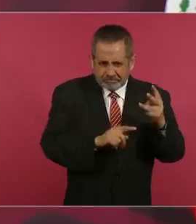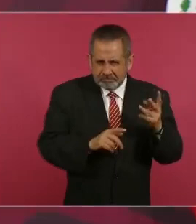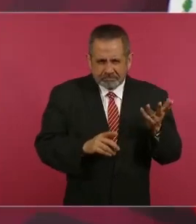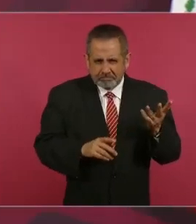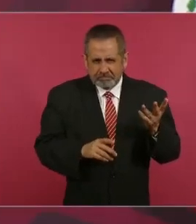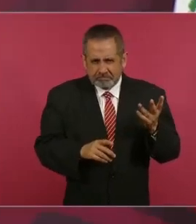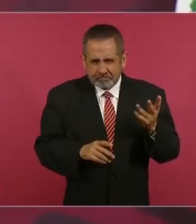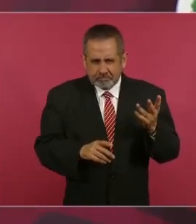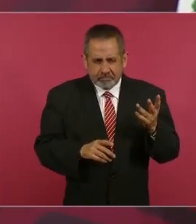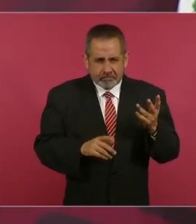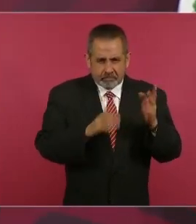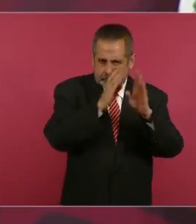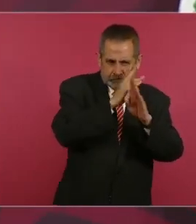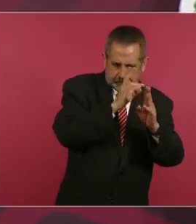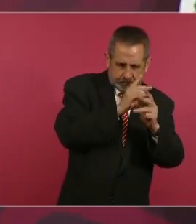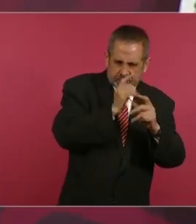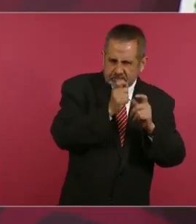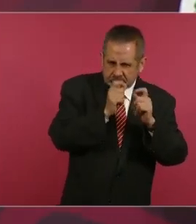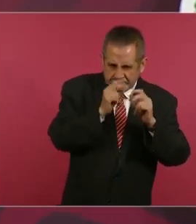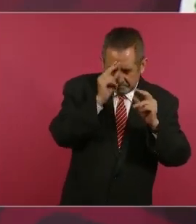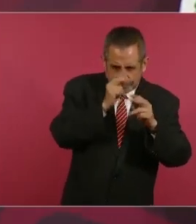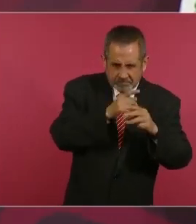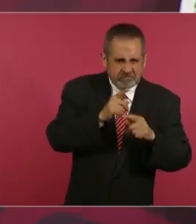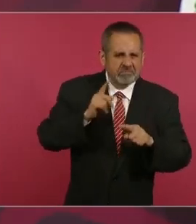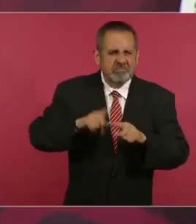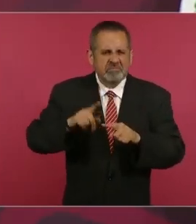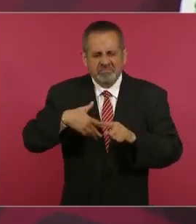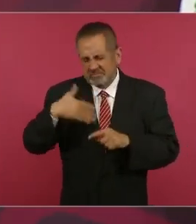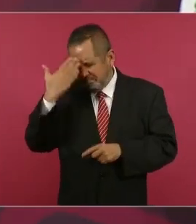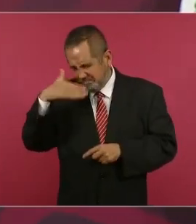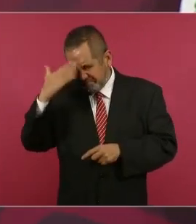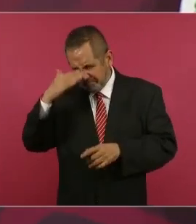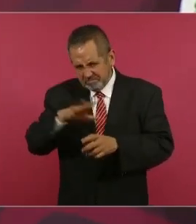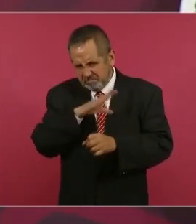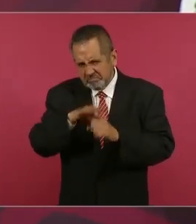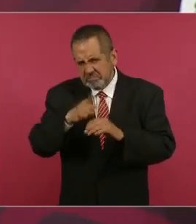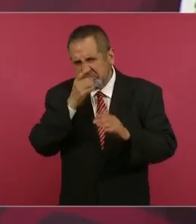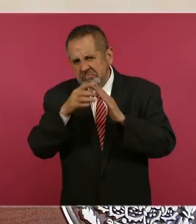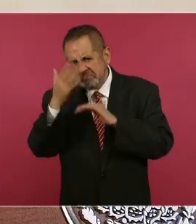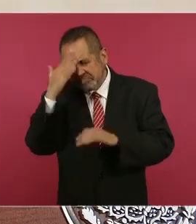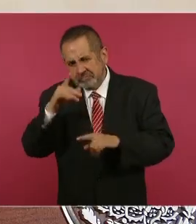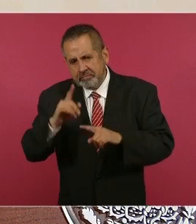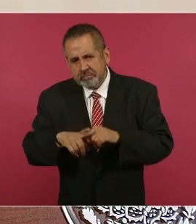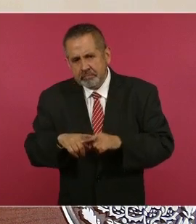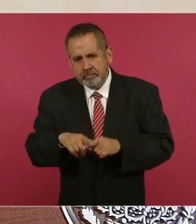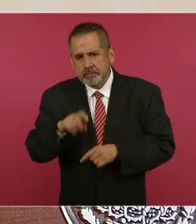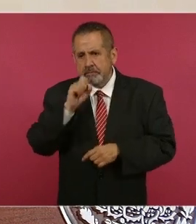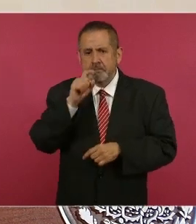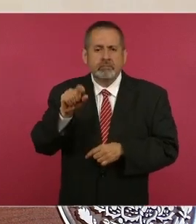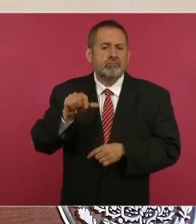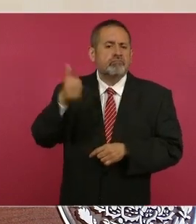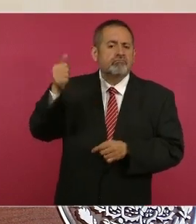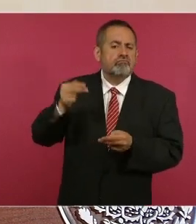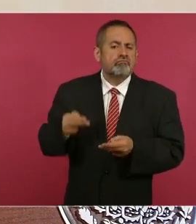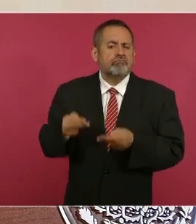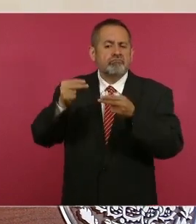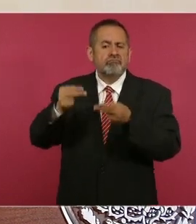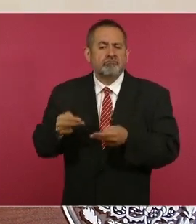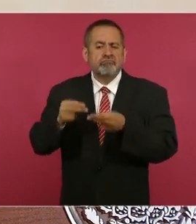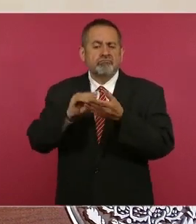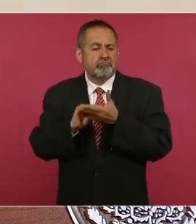inteligencia, que no de espionaje. ¿Saben quiénes manejan más información? Los inversionistas.